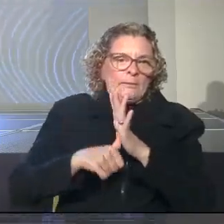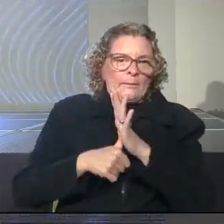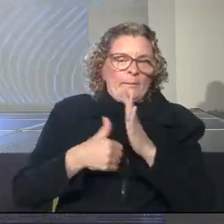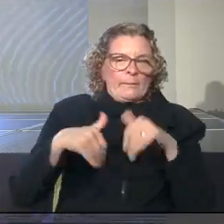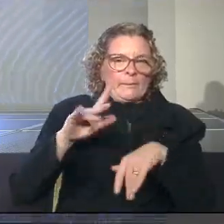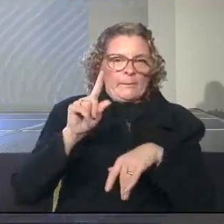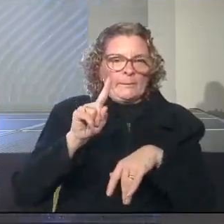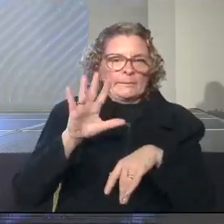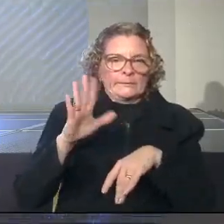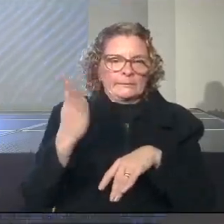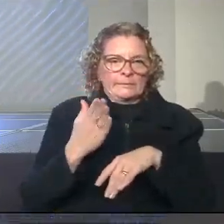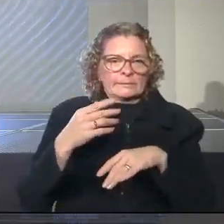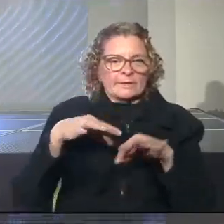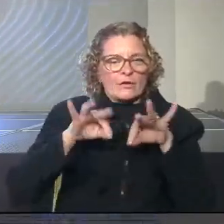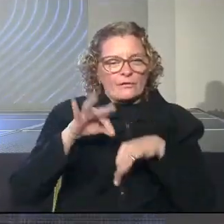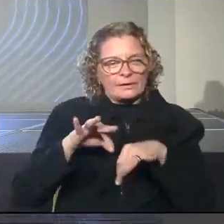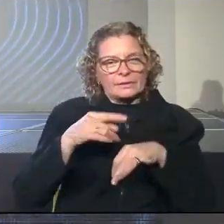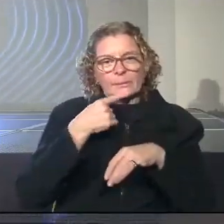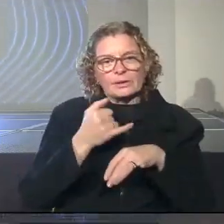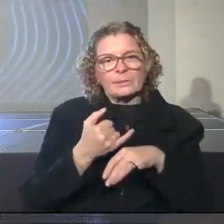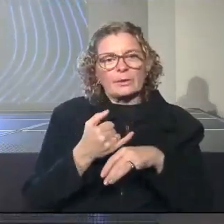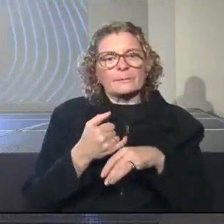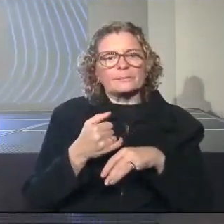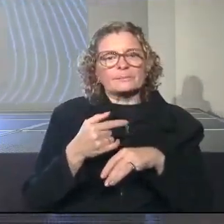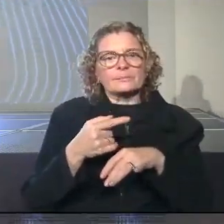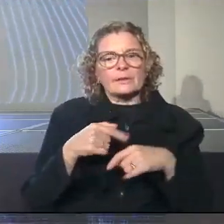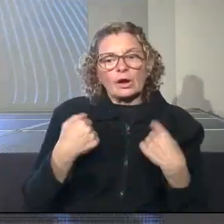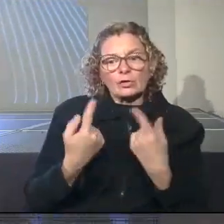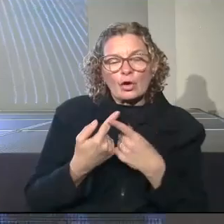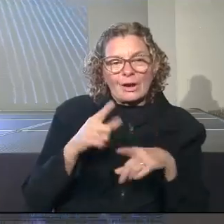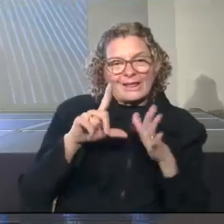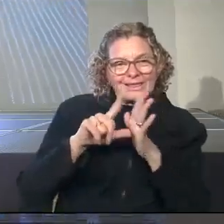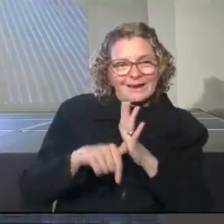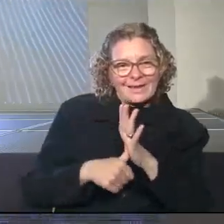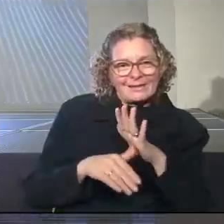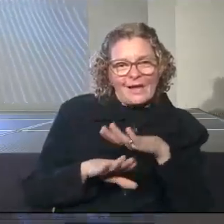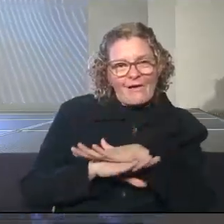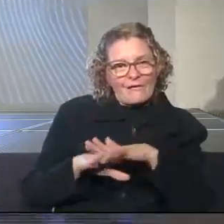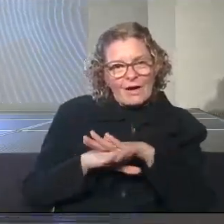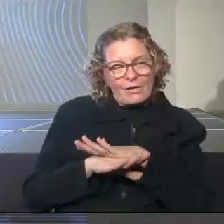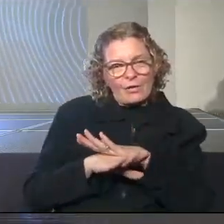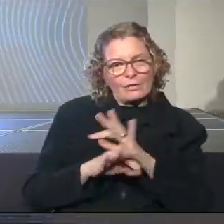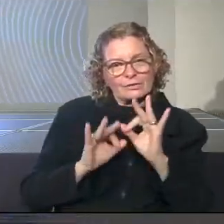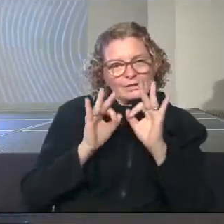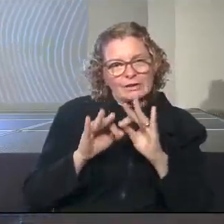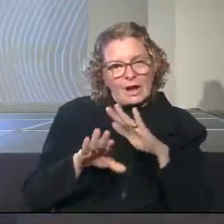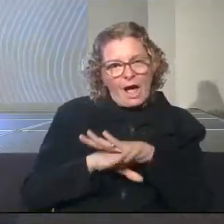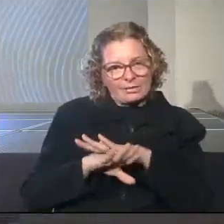del 15% de nuestras ventas. O sea, que las tardanzas estén por debajo de ese